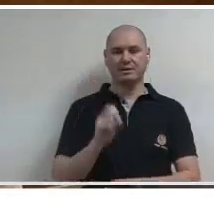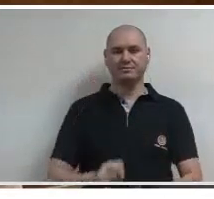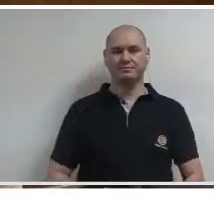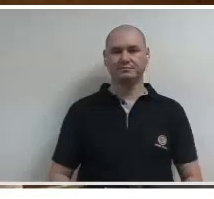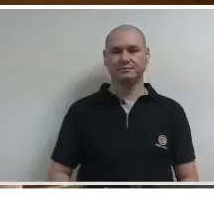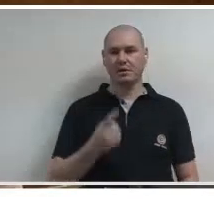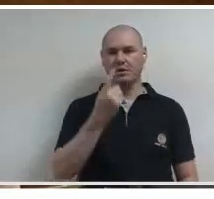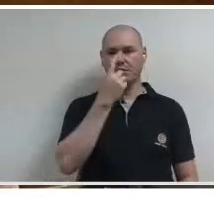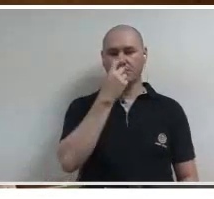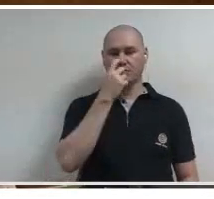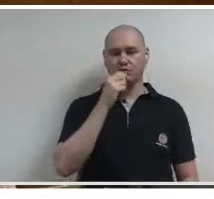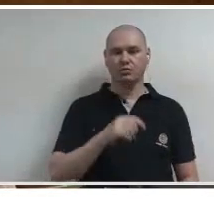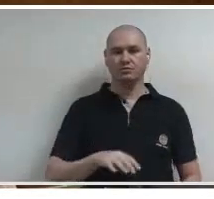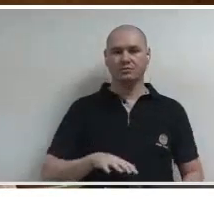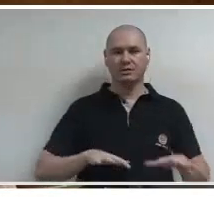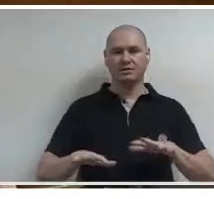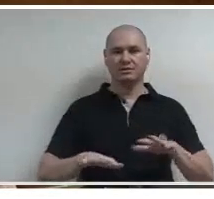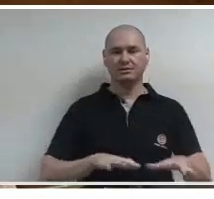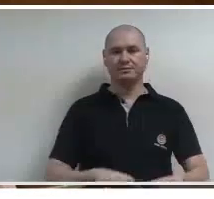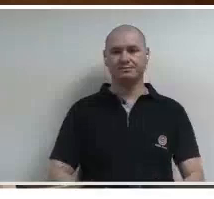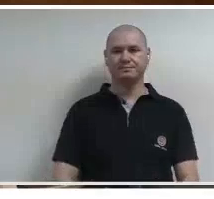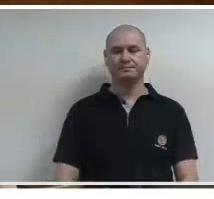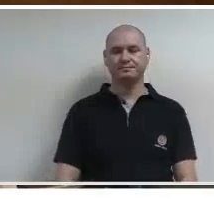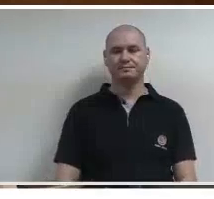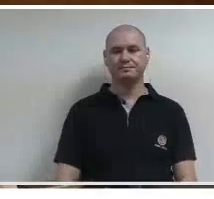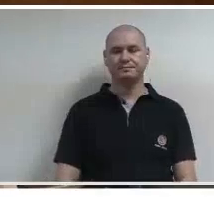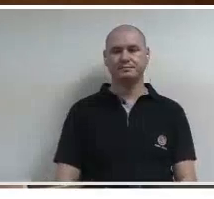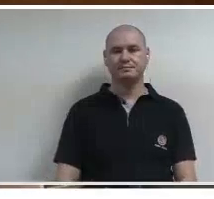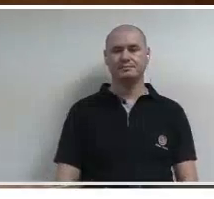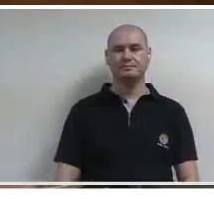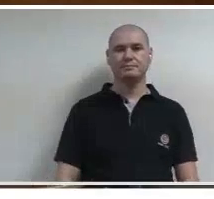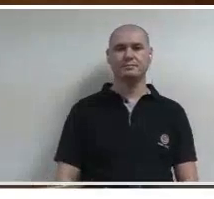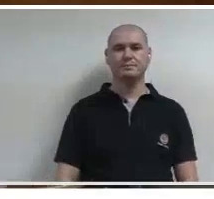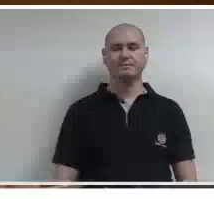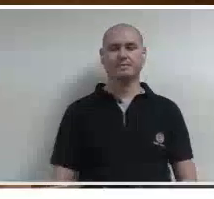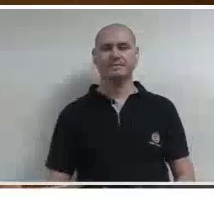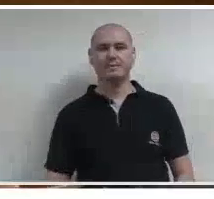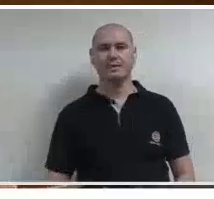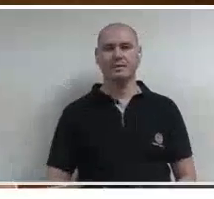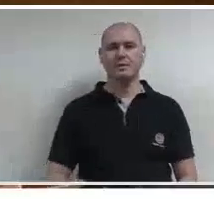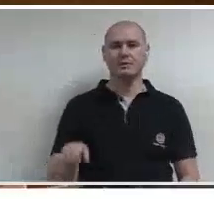Gaitera, asistente fiscal Auditoría y Control de Gestión.